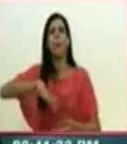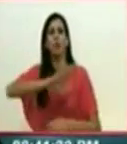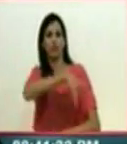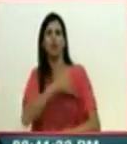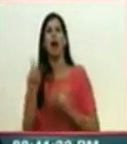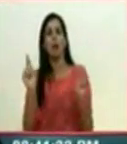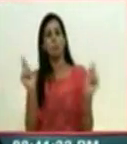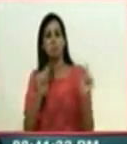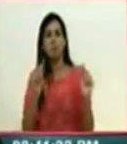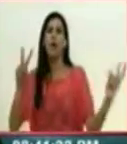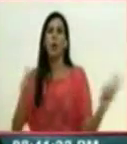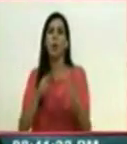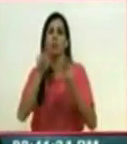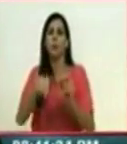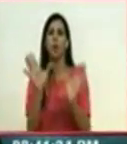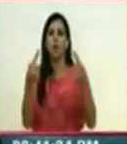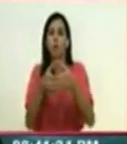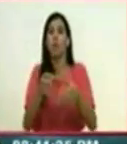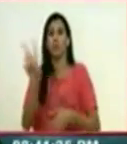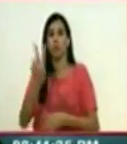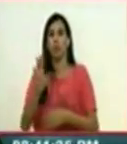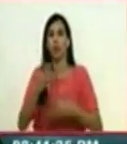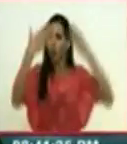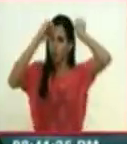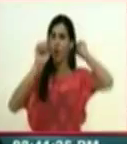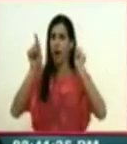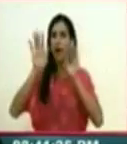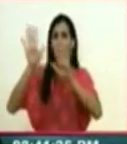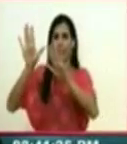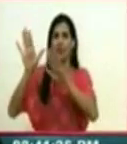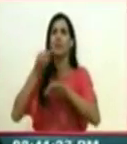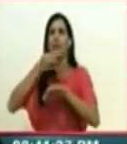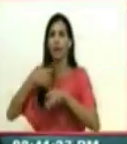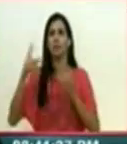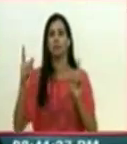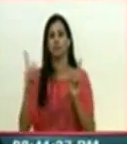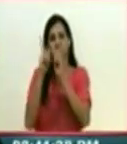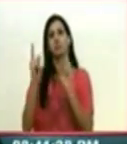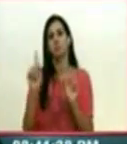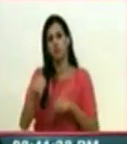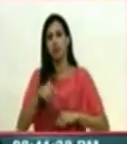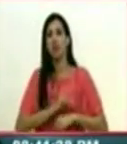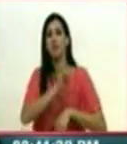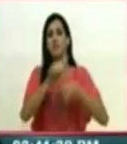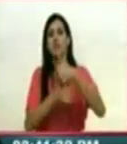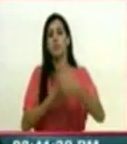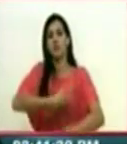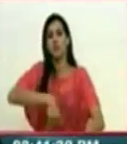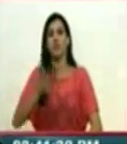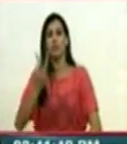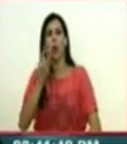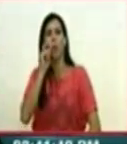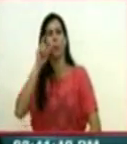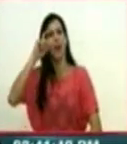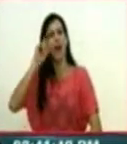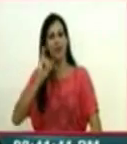y además participó el cuerpo diplomático venezolano acreditado en Italia. En función de este objetivo, el vicepresidente ejecutivo de la República, Jorge